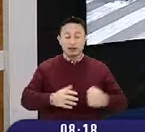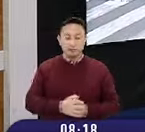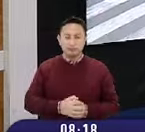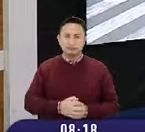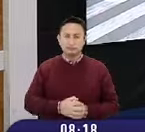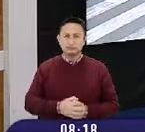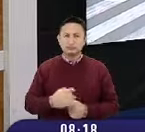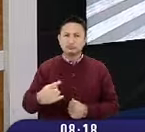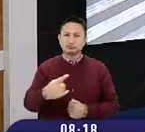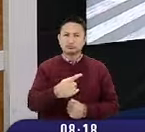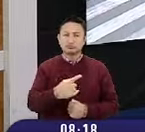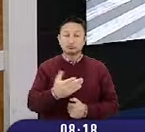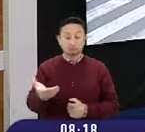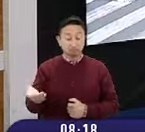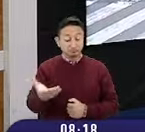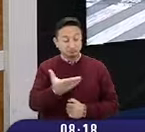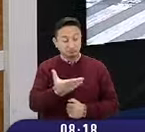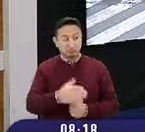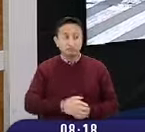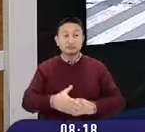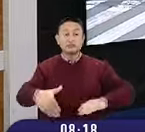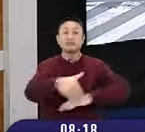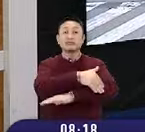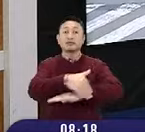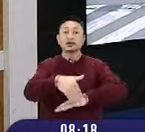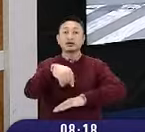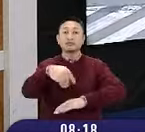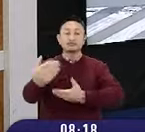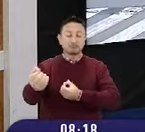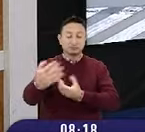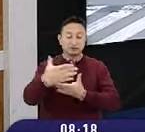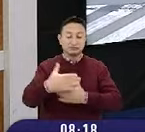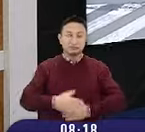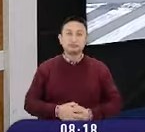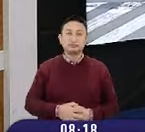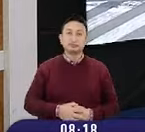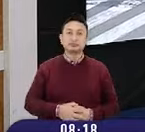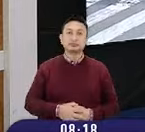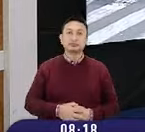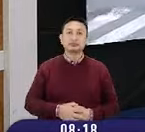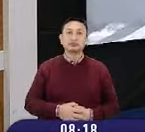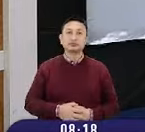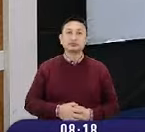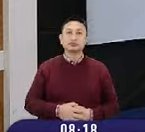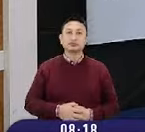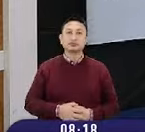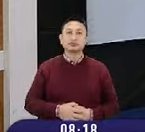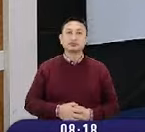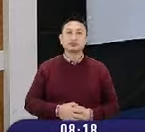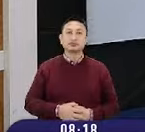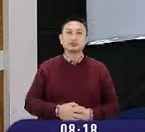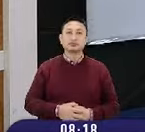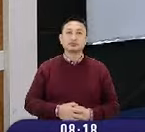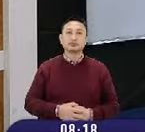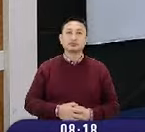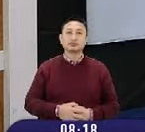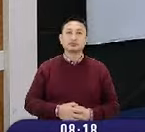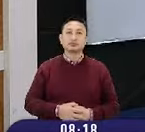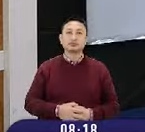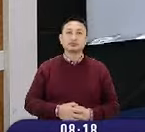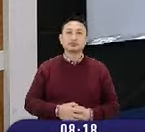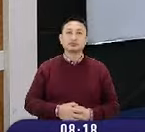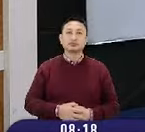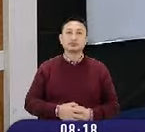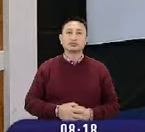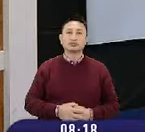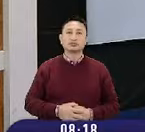eso. Así que bueno, están en la calle. A ver, mi querido Javi, cuéntenos. Un estímulo para la doctora. Para la juventud. La